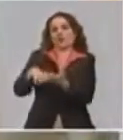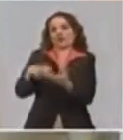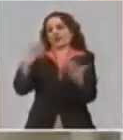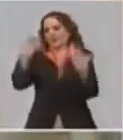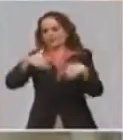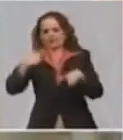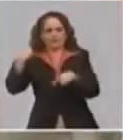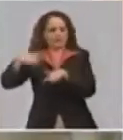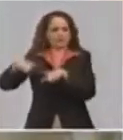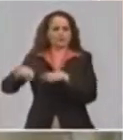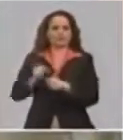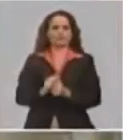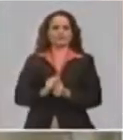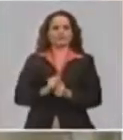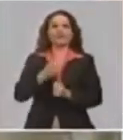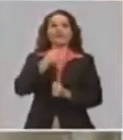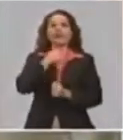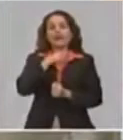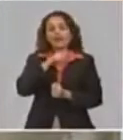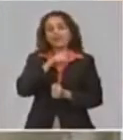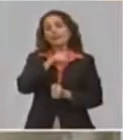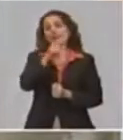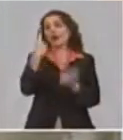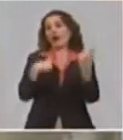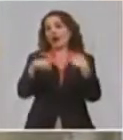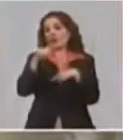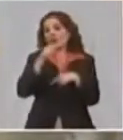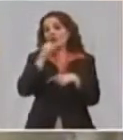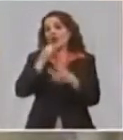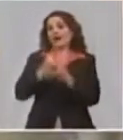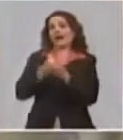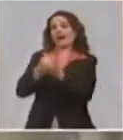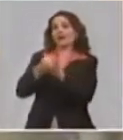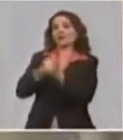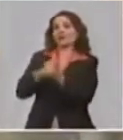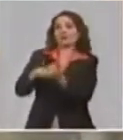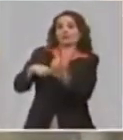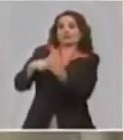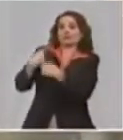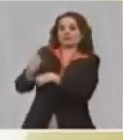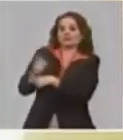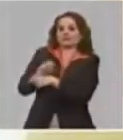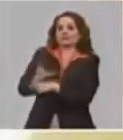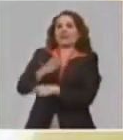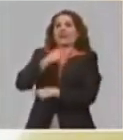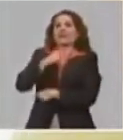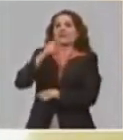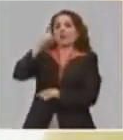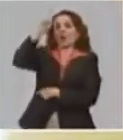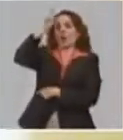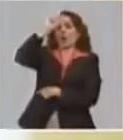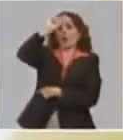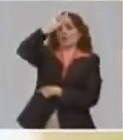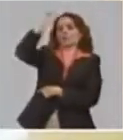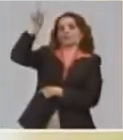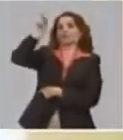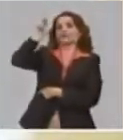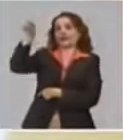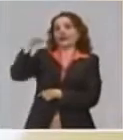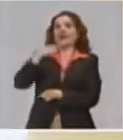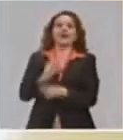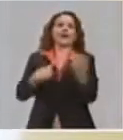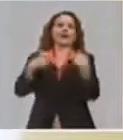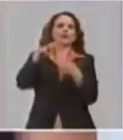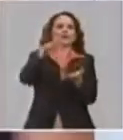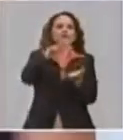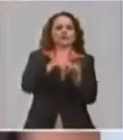entre ellas aquellas que pudieran estar apoyando el enfrentamiento a la COVID, dígase centros hospitalarios, centros de